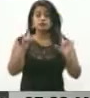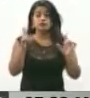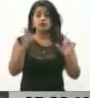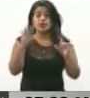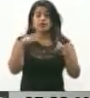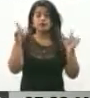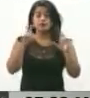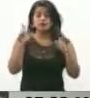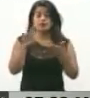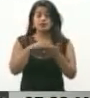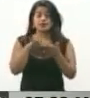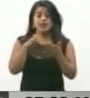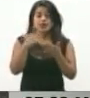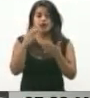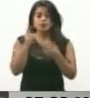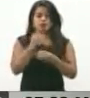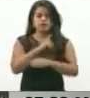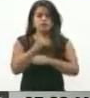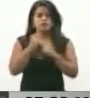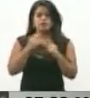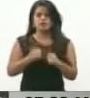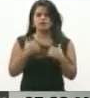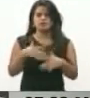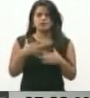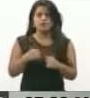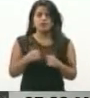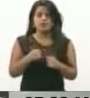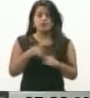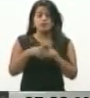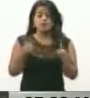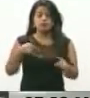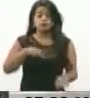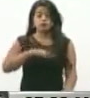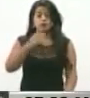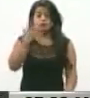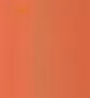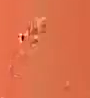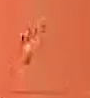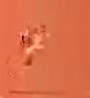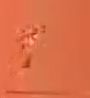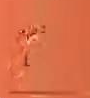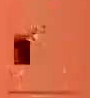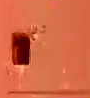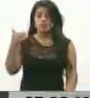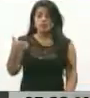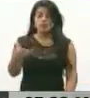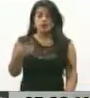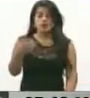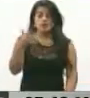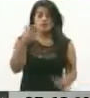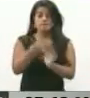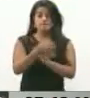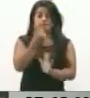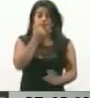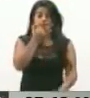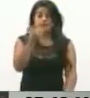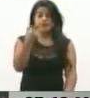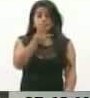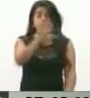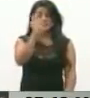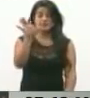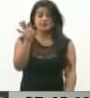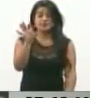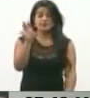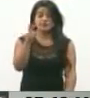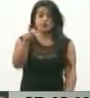La televisión digital viene con mucha fuerza. Sin embargo, lo que nosotros vemos y lo que ha venido ocurriendo, digamos, en los países